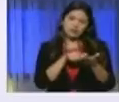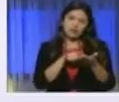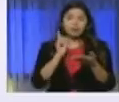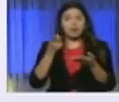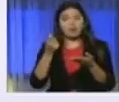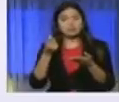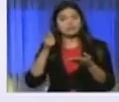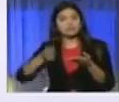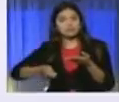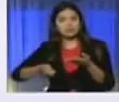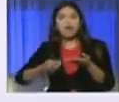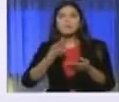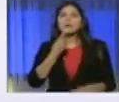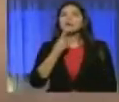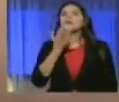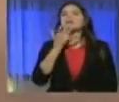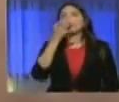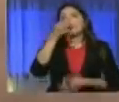Vamos a decir,